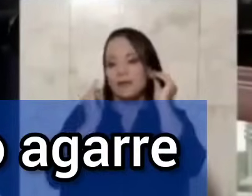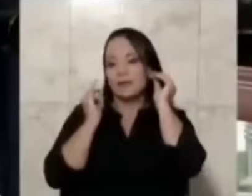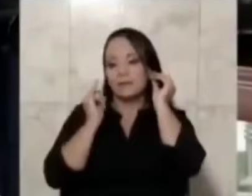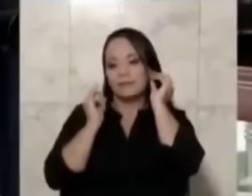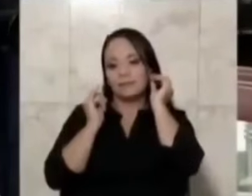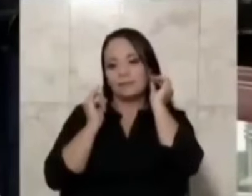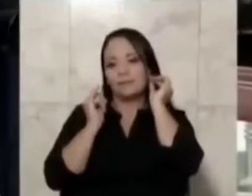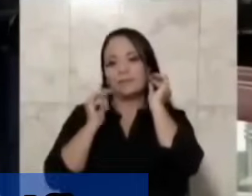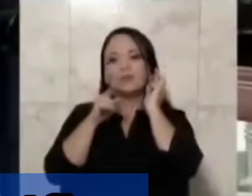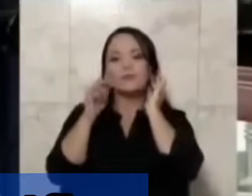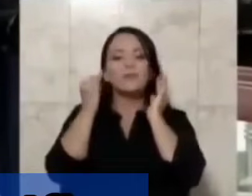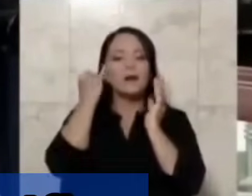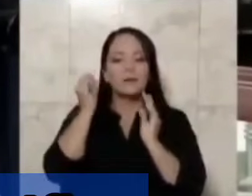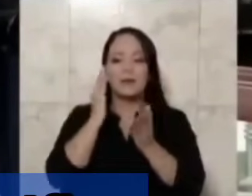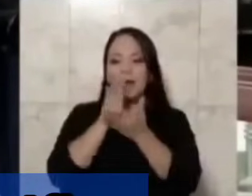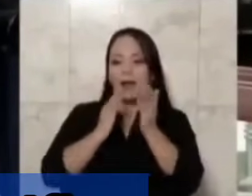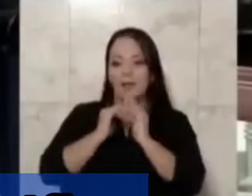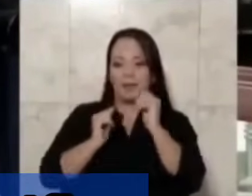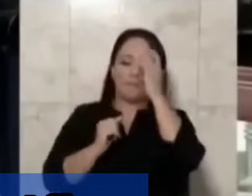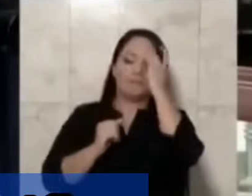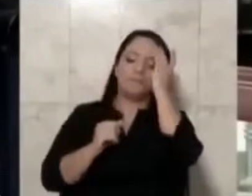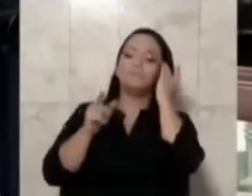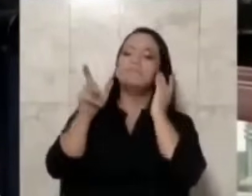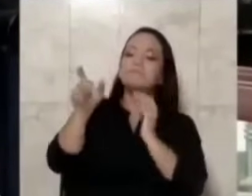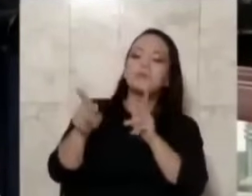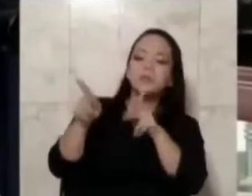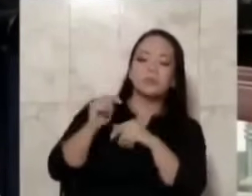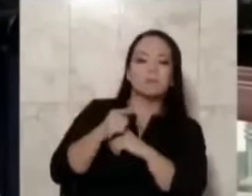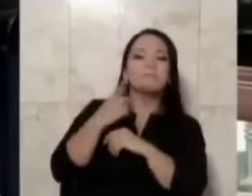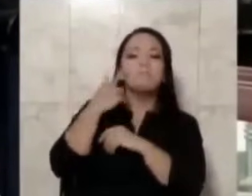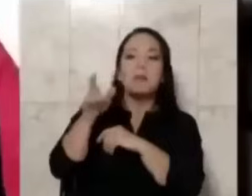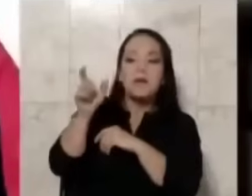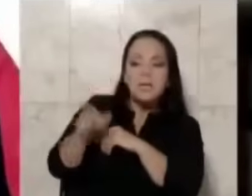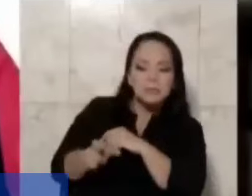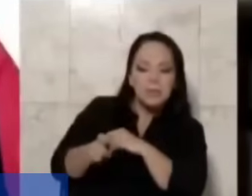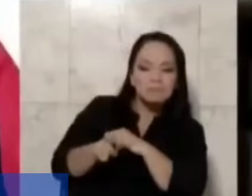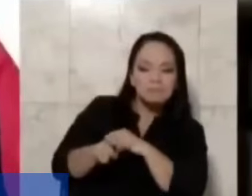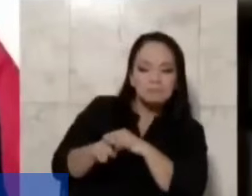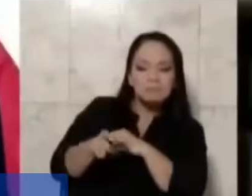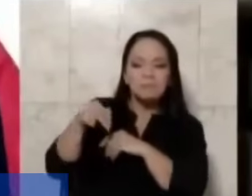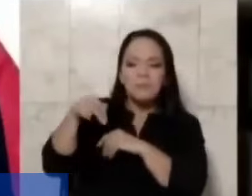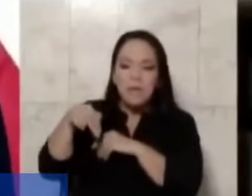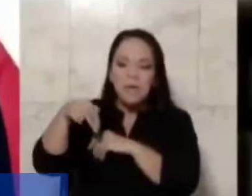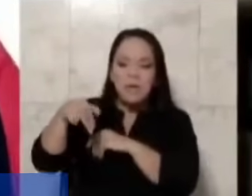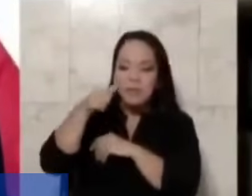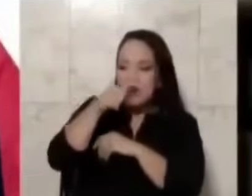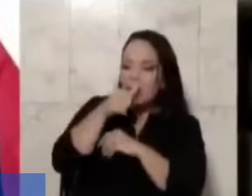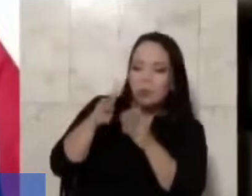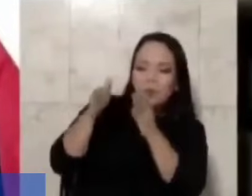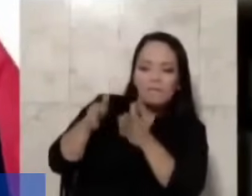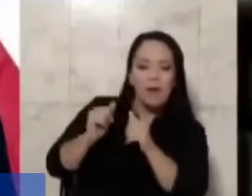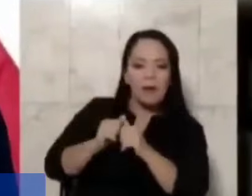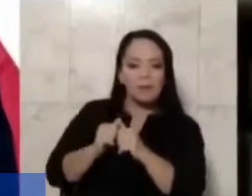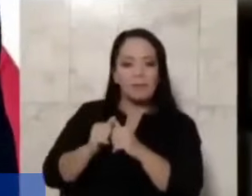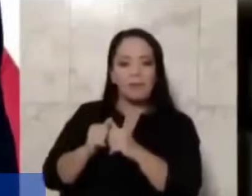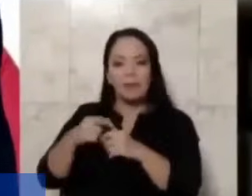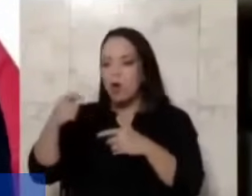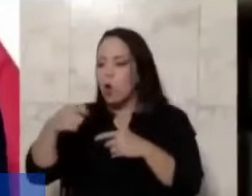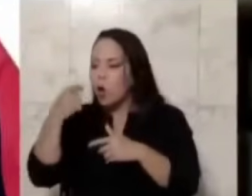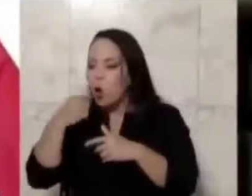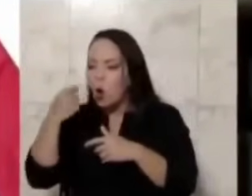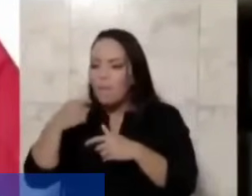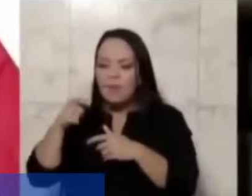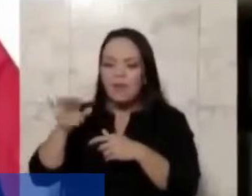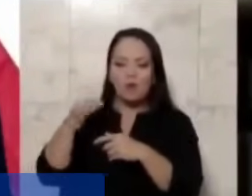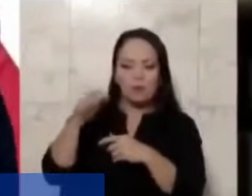alguien que tiene apariencia de narcotráfico, camina como narcotraficante, come como